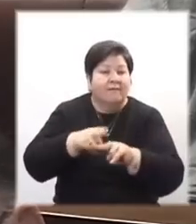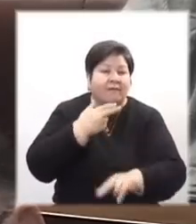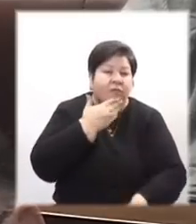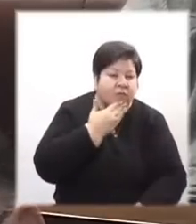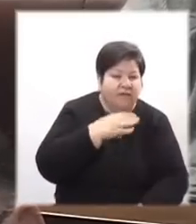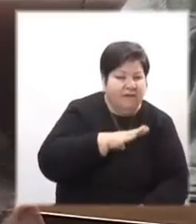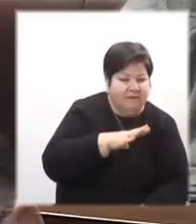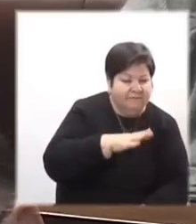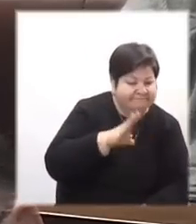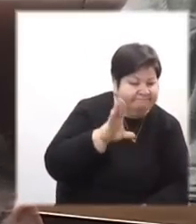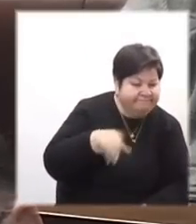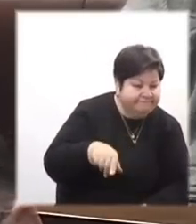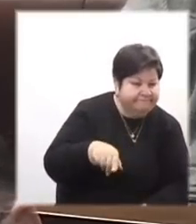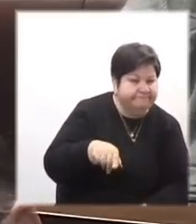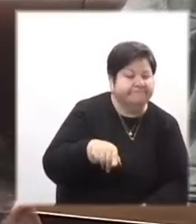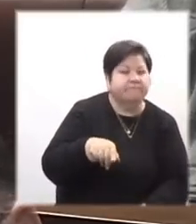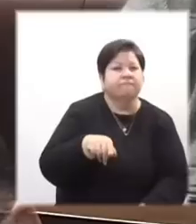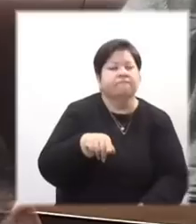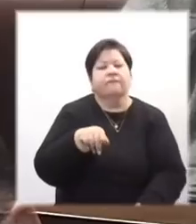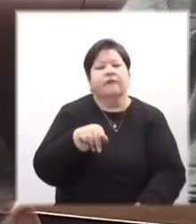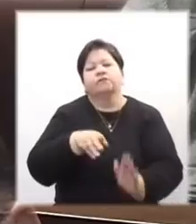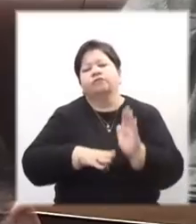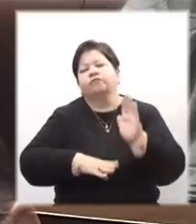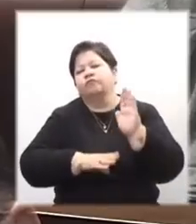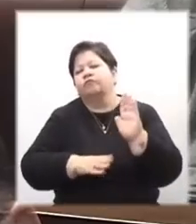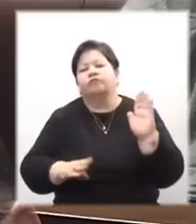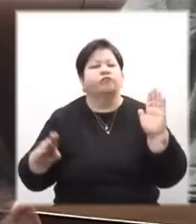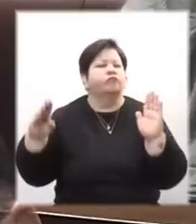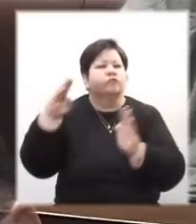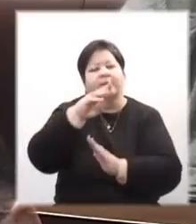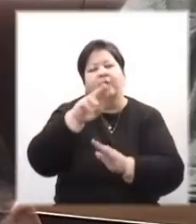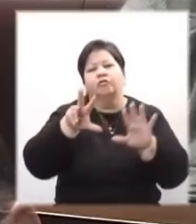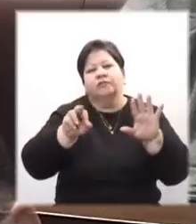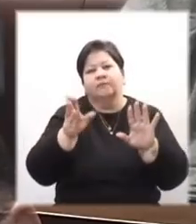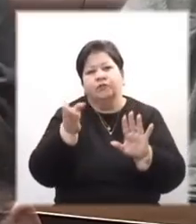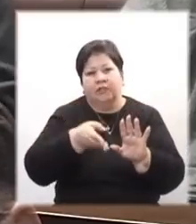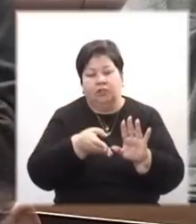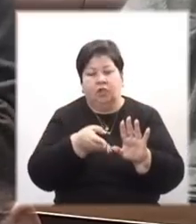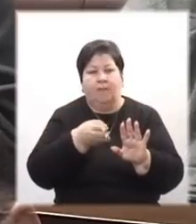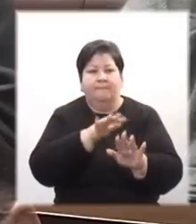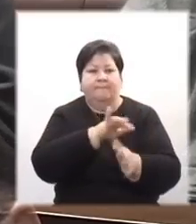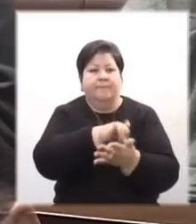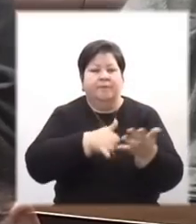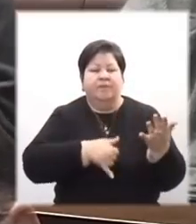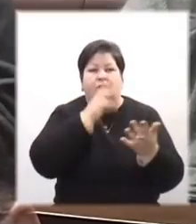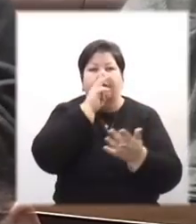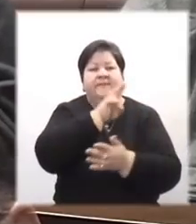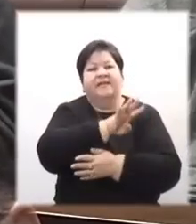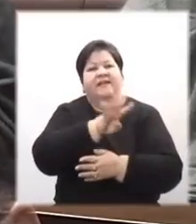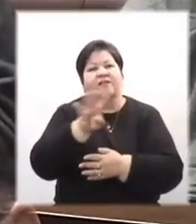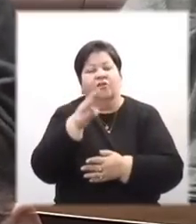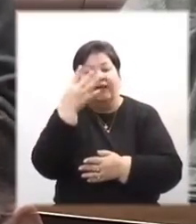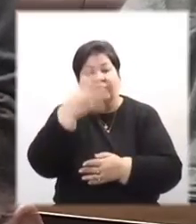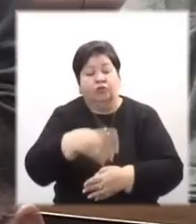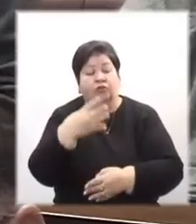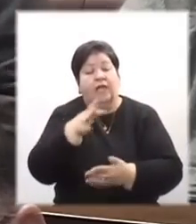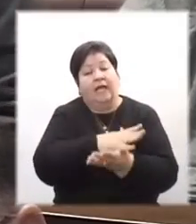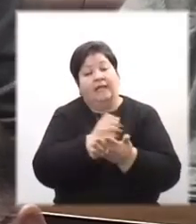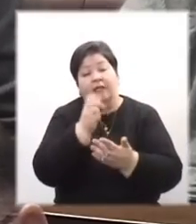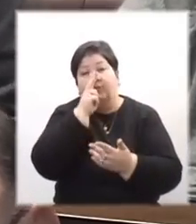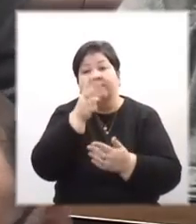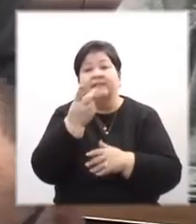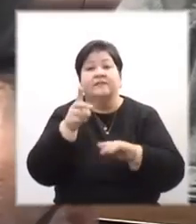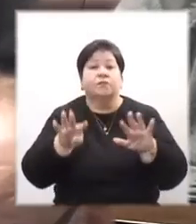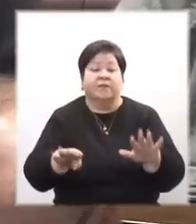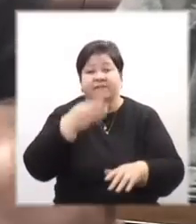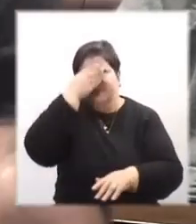promedio superan casi en un 80% al promedio anual del 2014 al 2019. Durante la gestión del